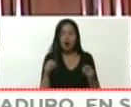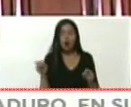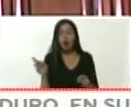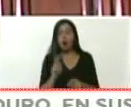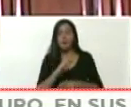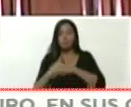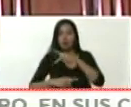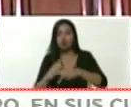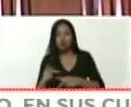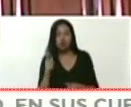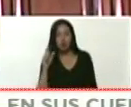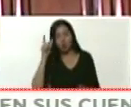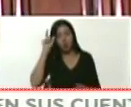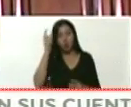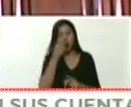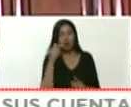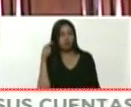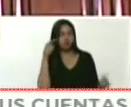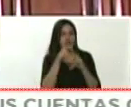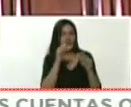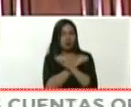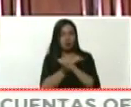del Guárico directo a Portuguesa.